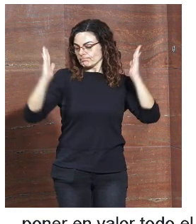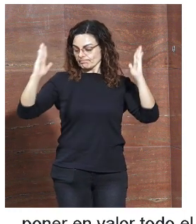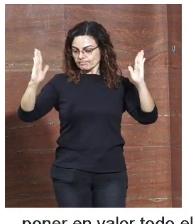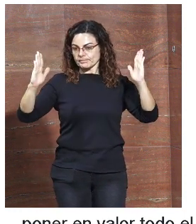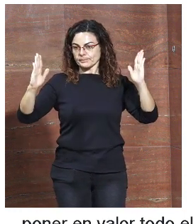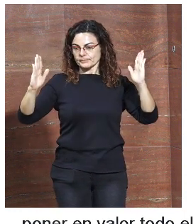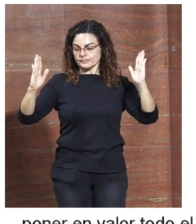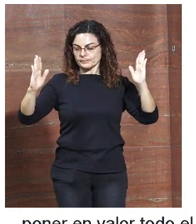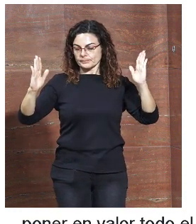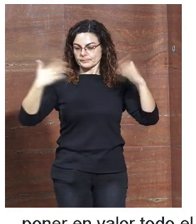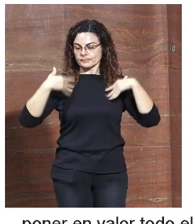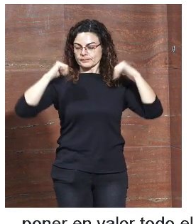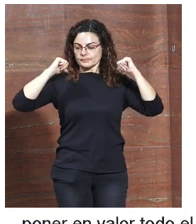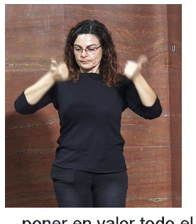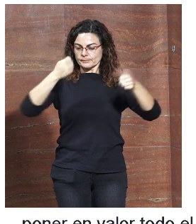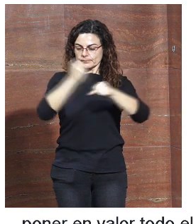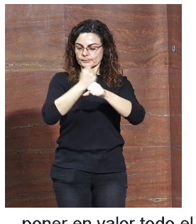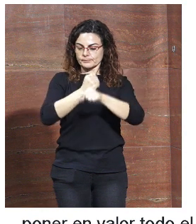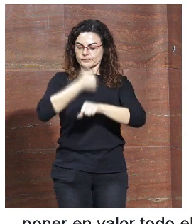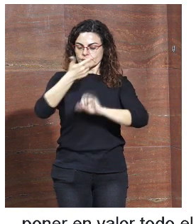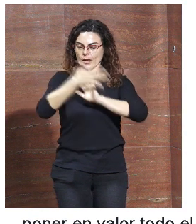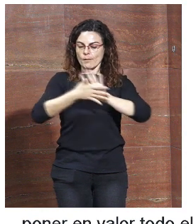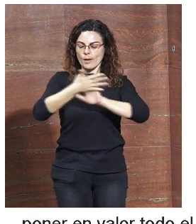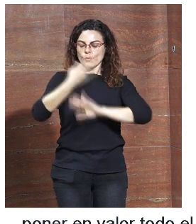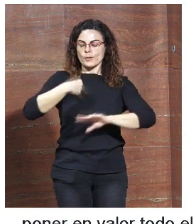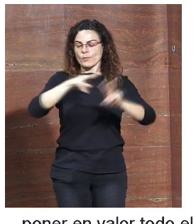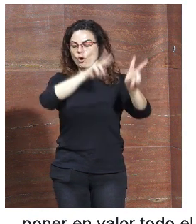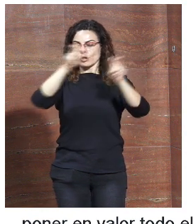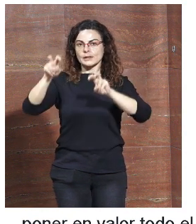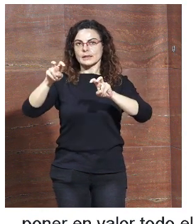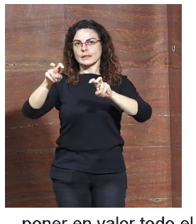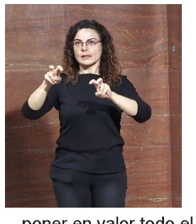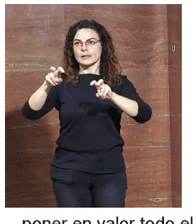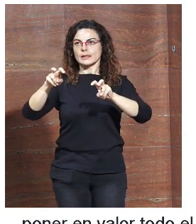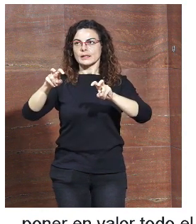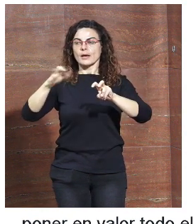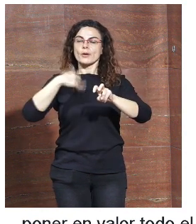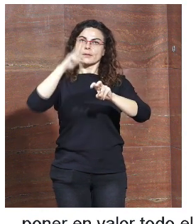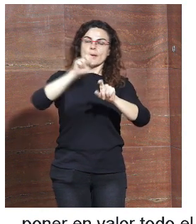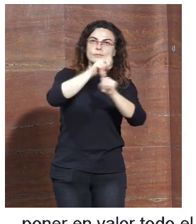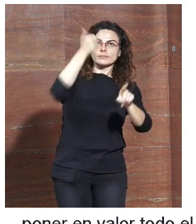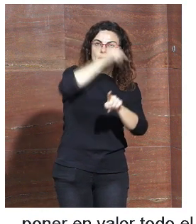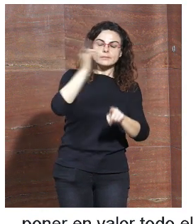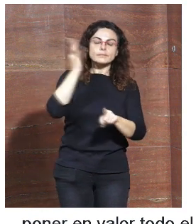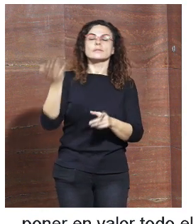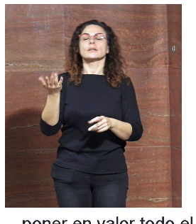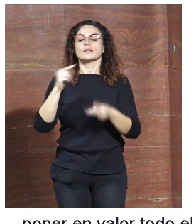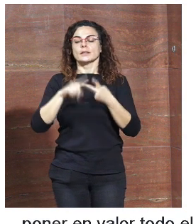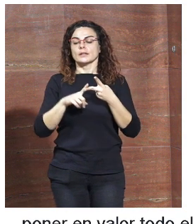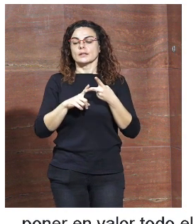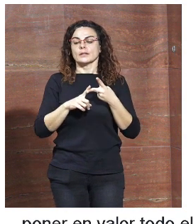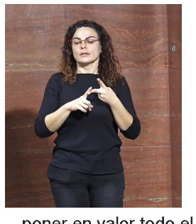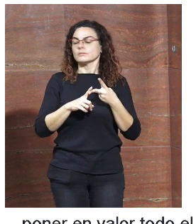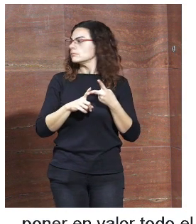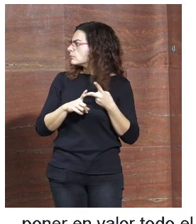entrando más allá, ¿no? Es decir, hablábamos, ¿no?, desde el tema de superillas y cómo compramos la mirada de género, el tema de la movilidad